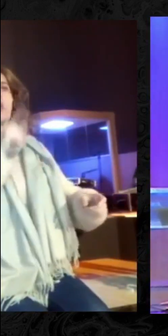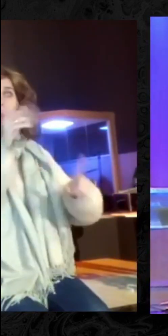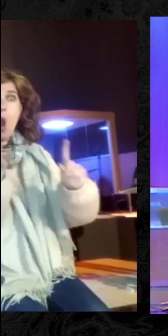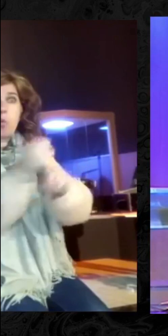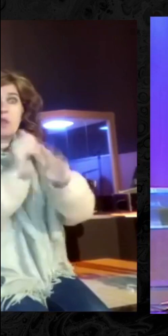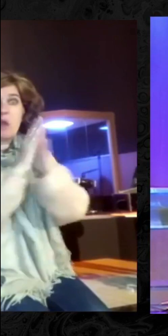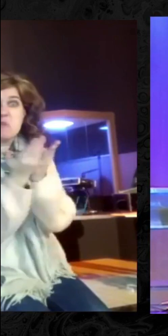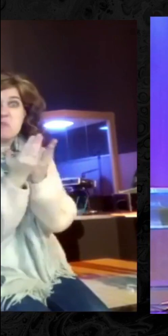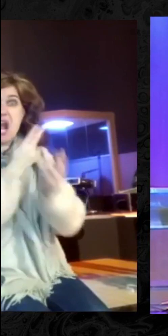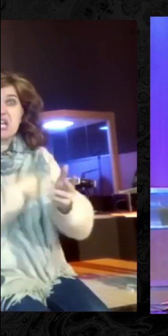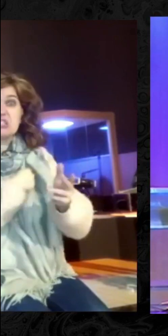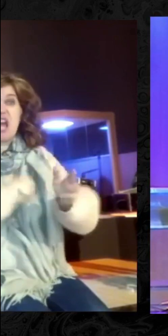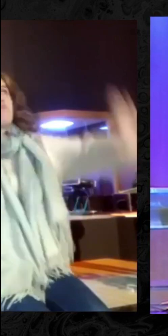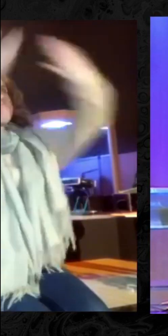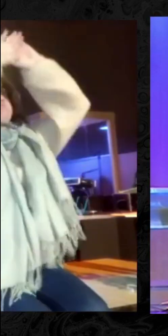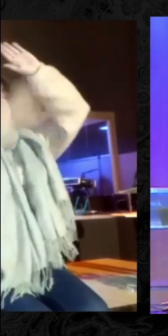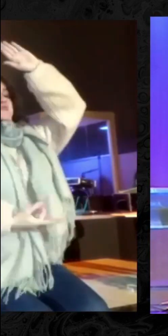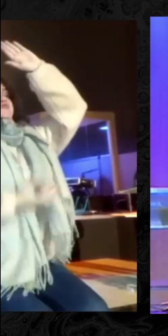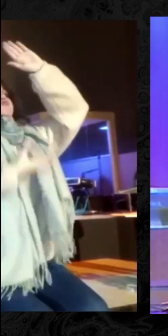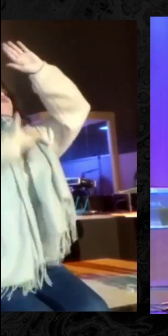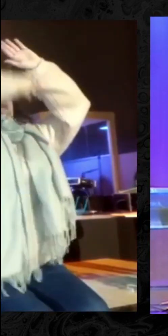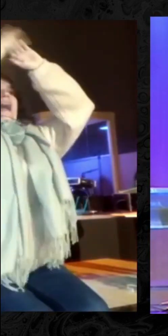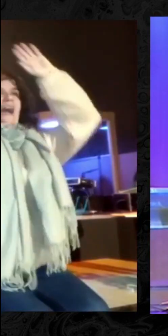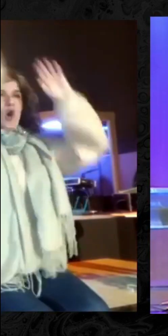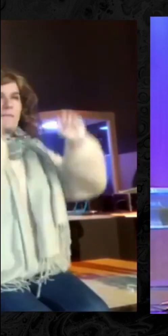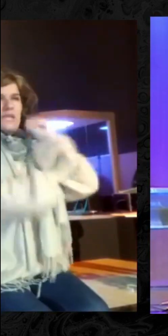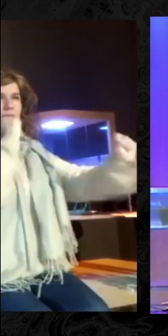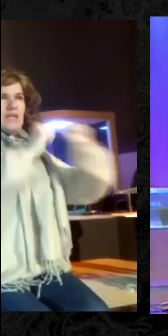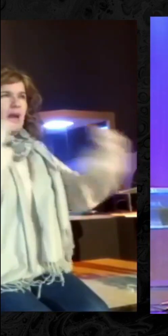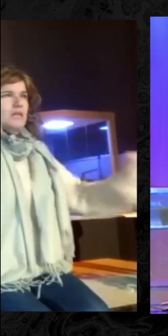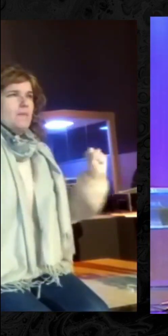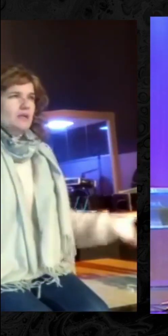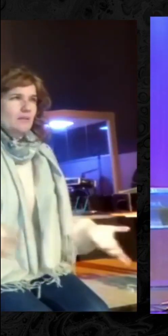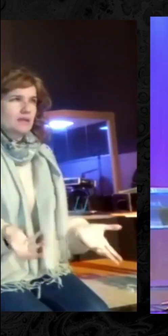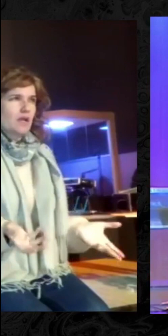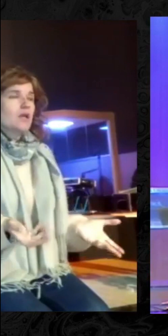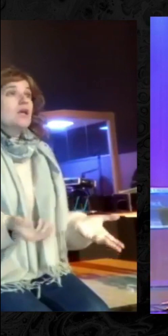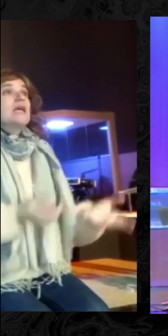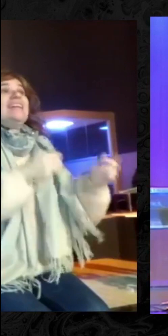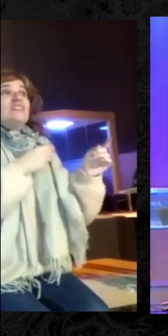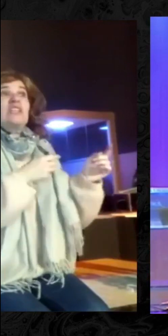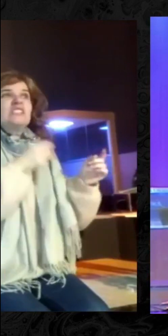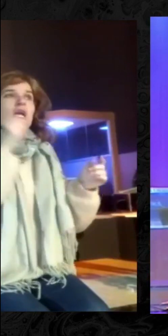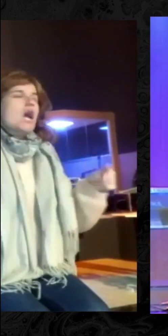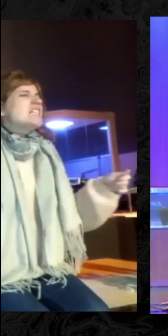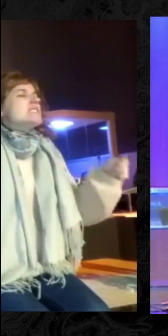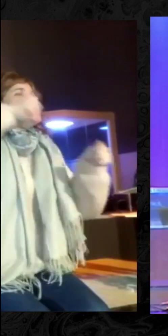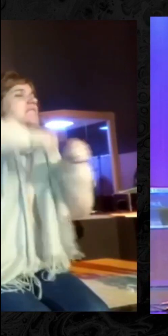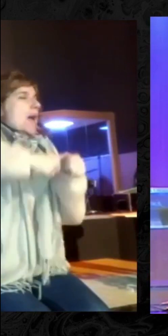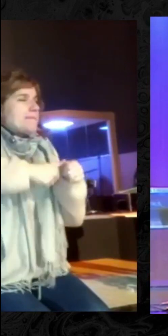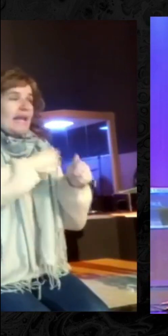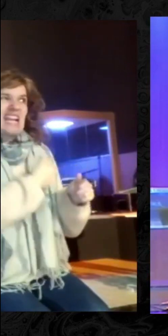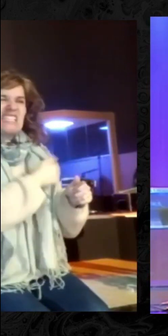odiaban Por el simple hecho de que tenían la doctrina de Cristo el asunto por el cual odiaban el